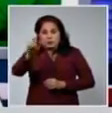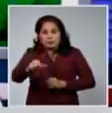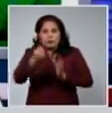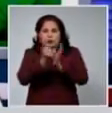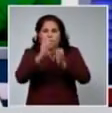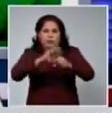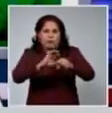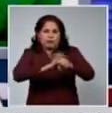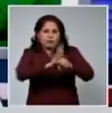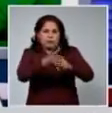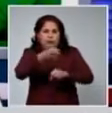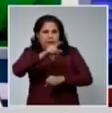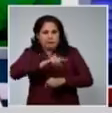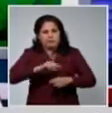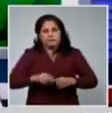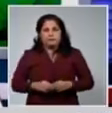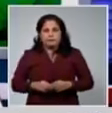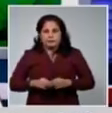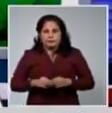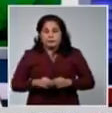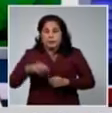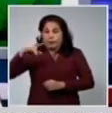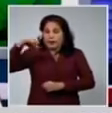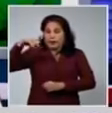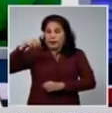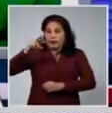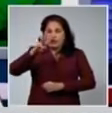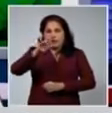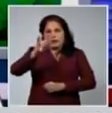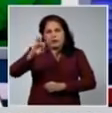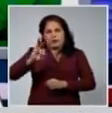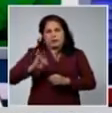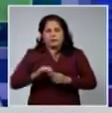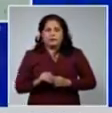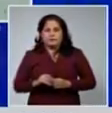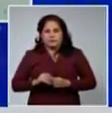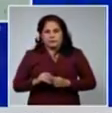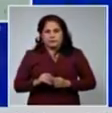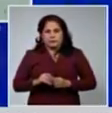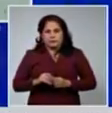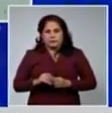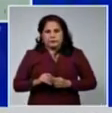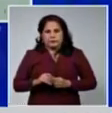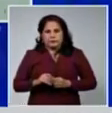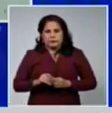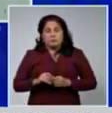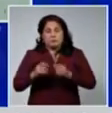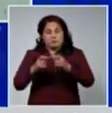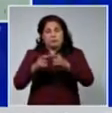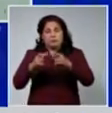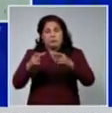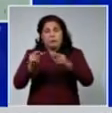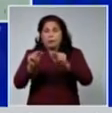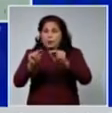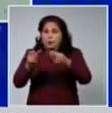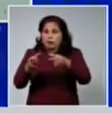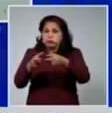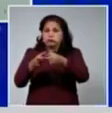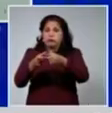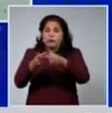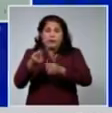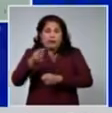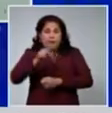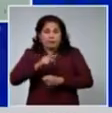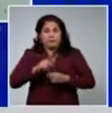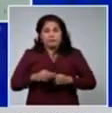ayer fue pida algún otro cifra muy inferior a las de soporte del anterior